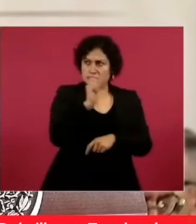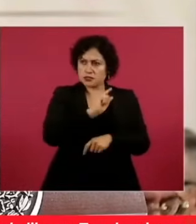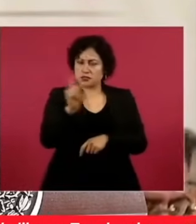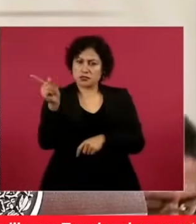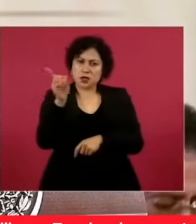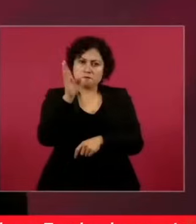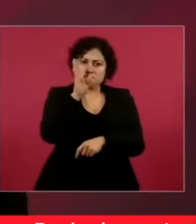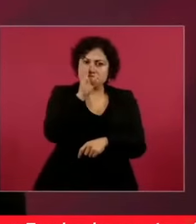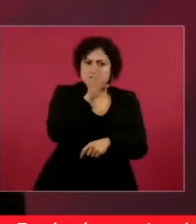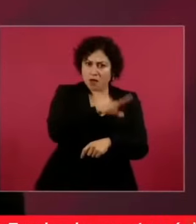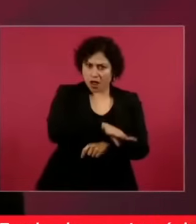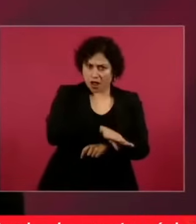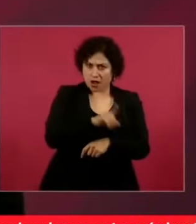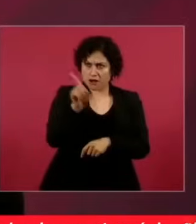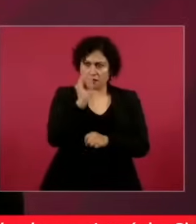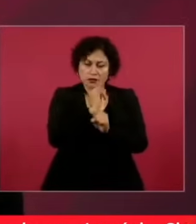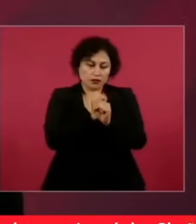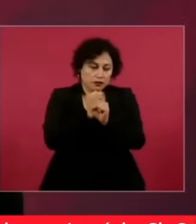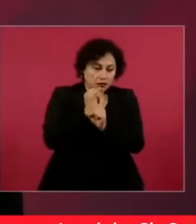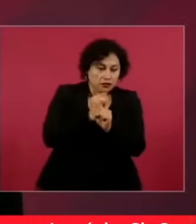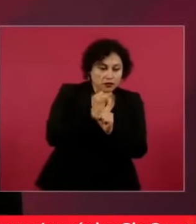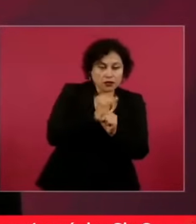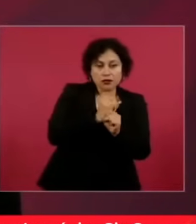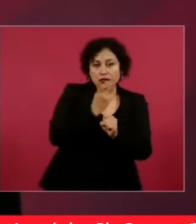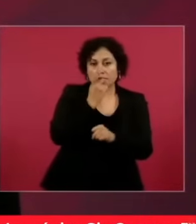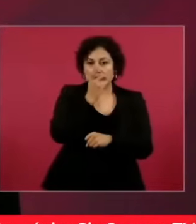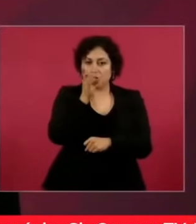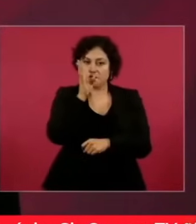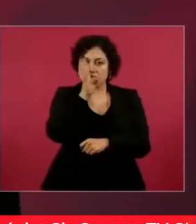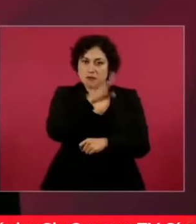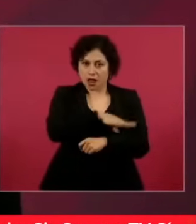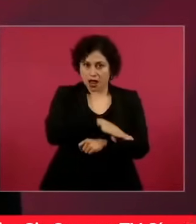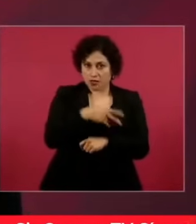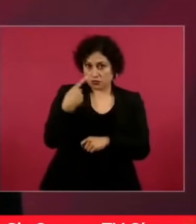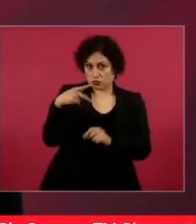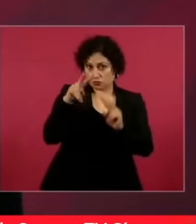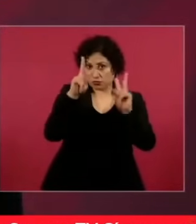que se creen científicos, que manejan la economía?